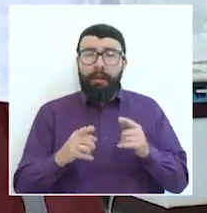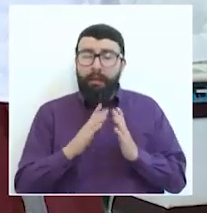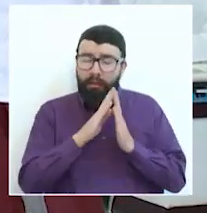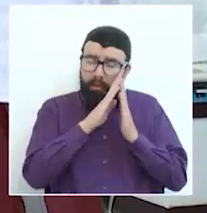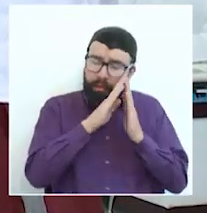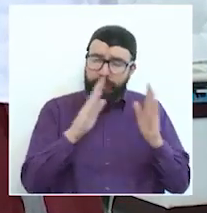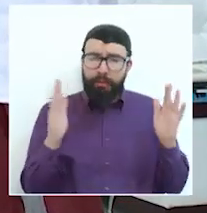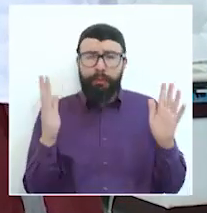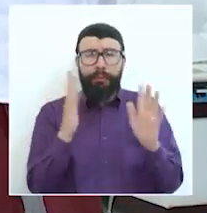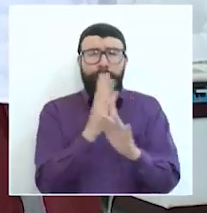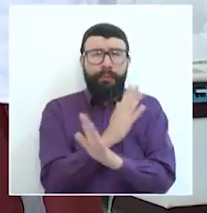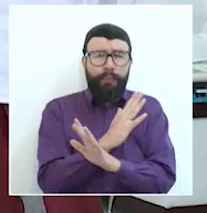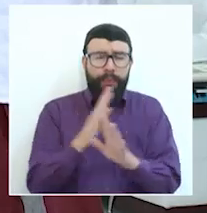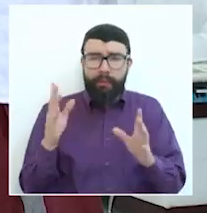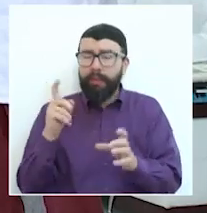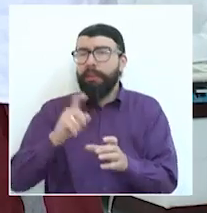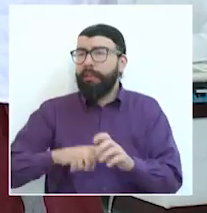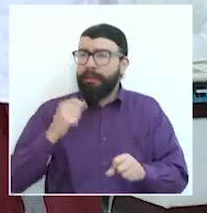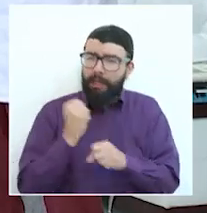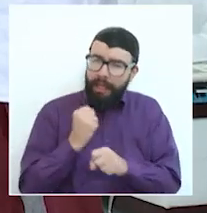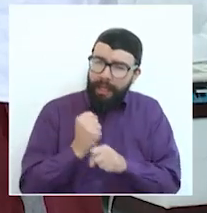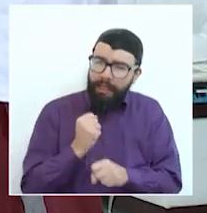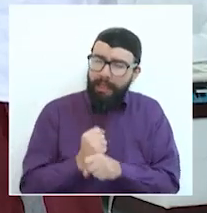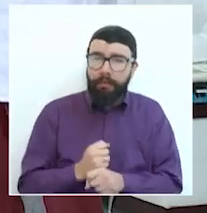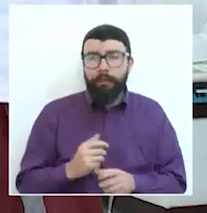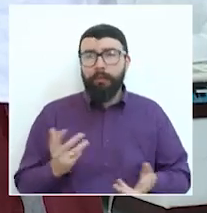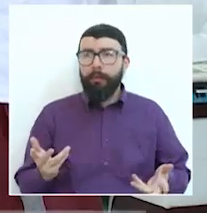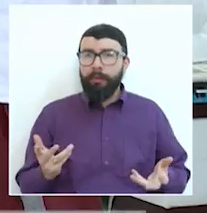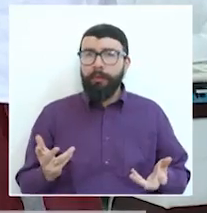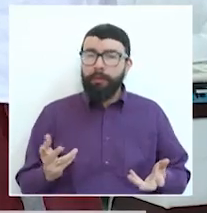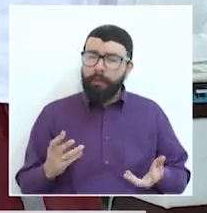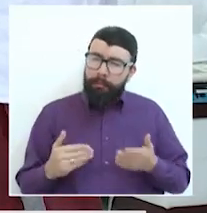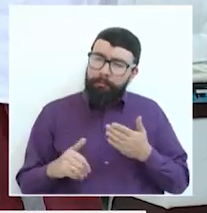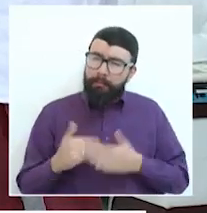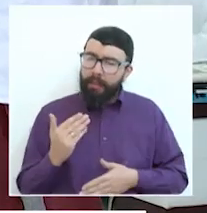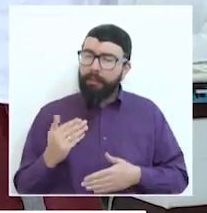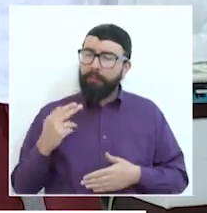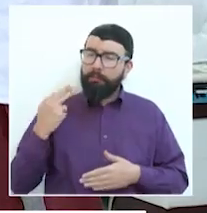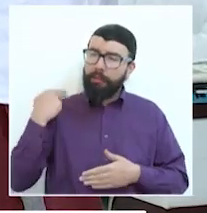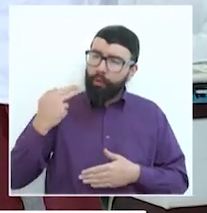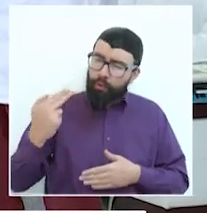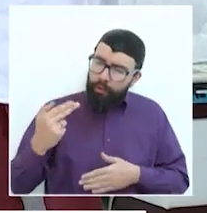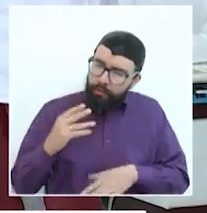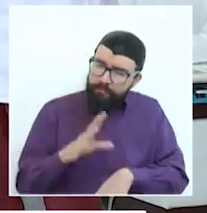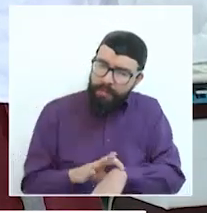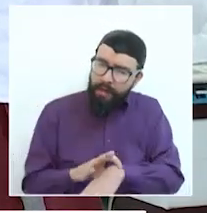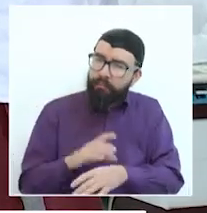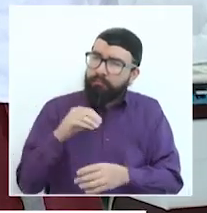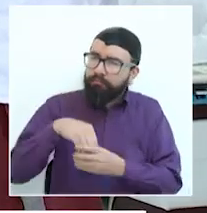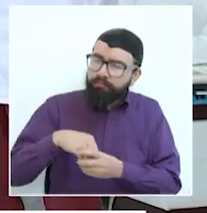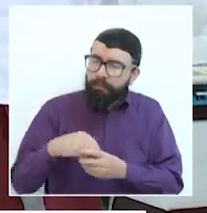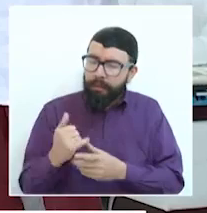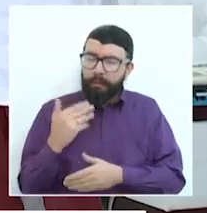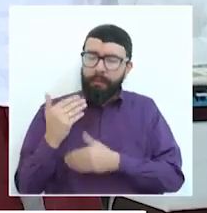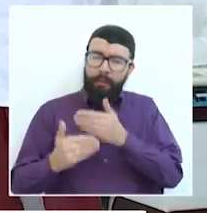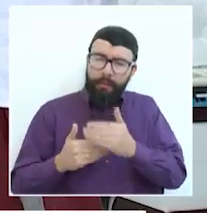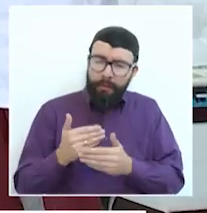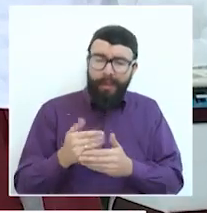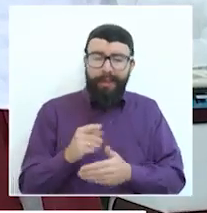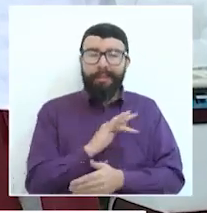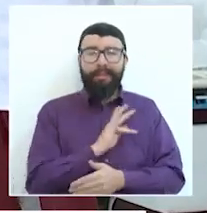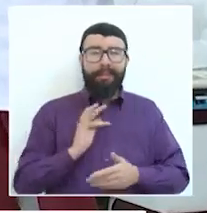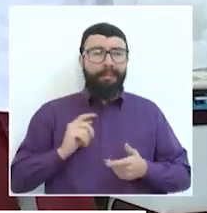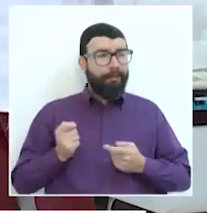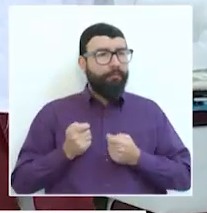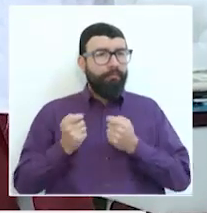en bendito sea trabajando y de él. Entonces uno empieza a armar una historia clínica para uno poder llegar a un proceso terapéutico. Doctor